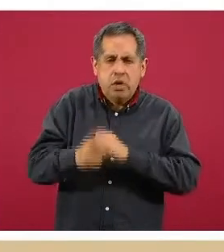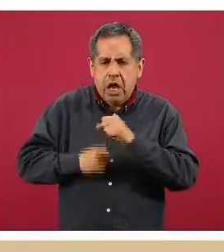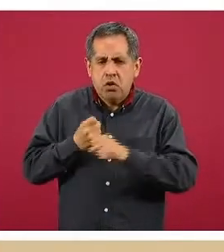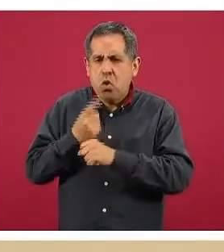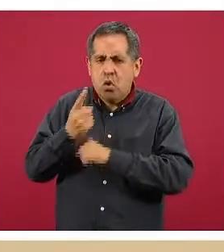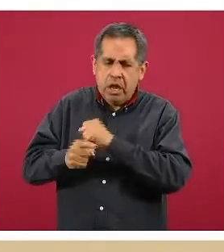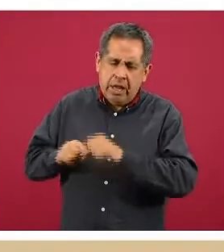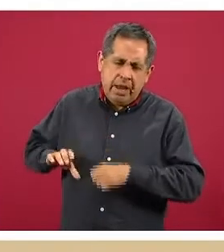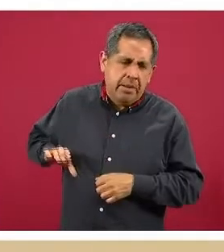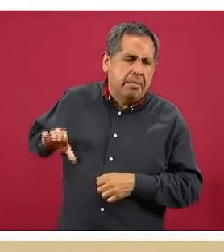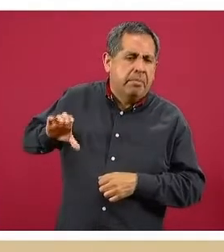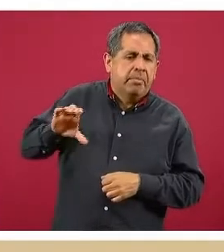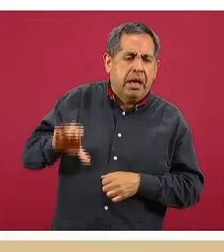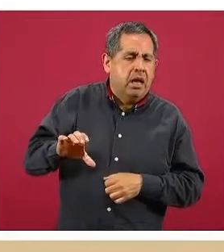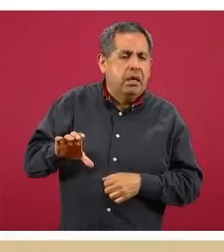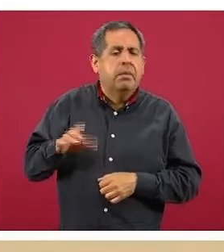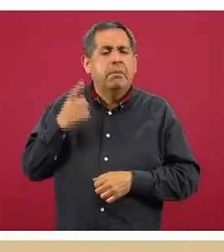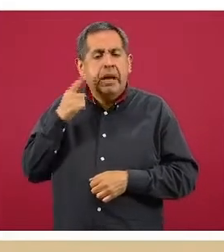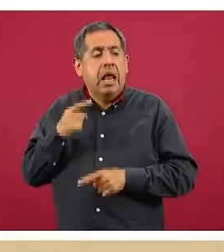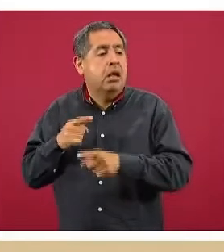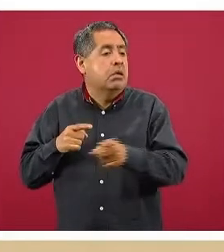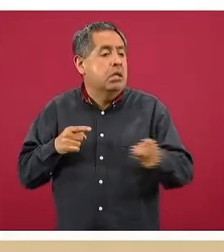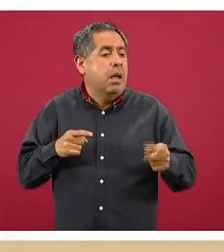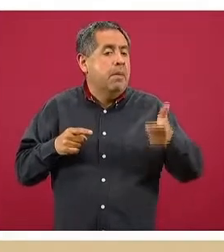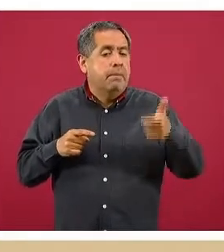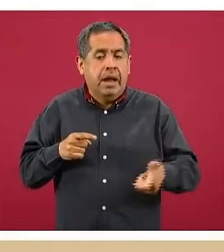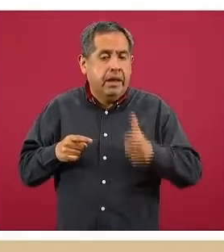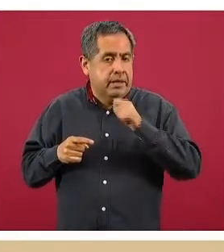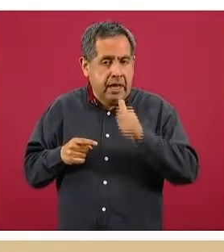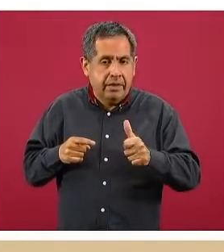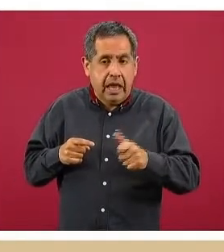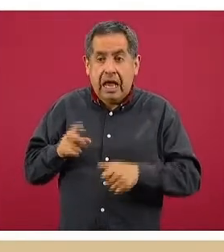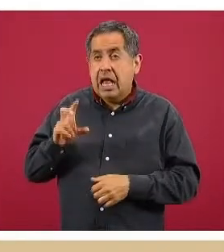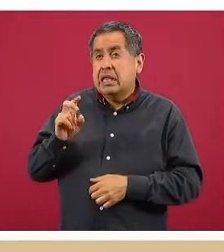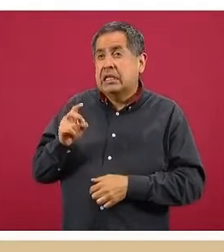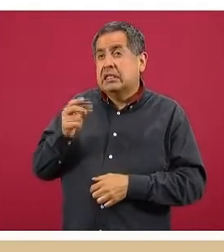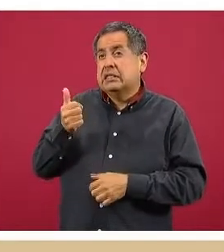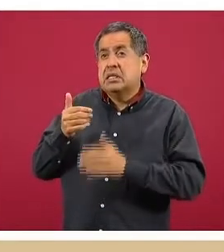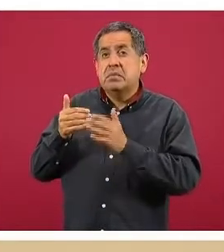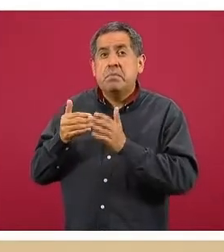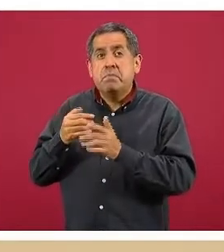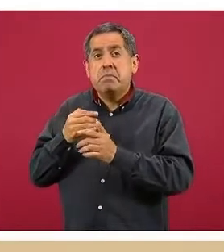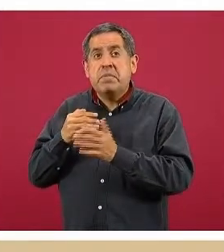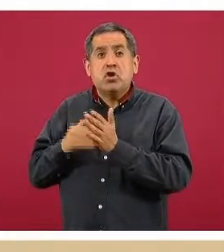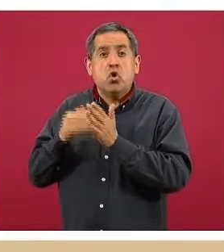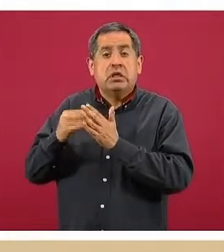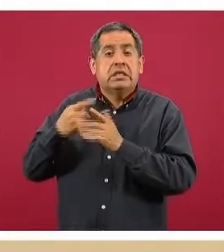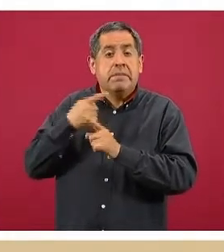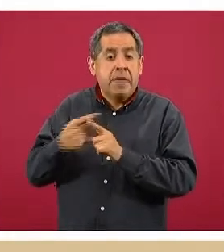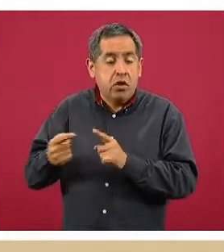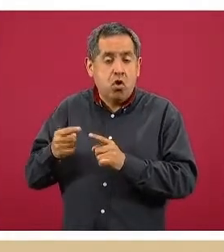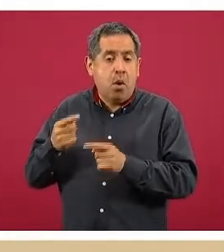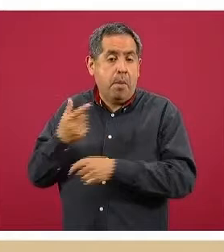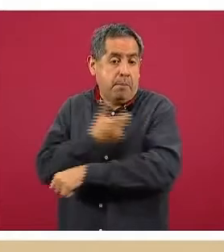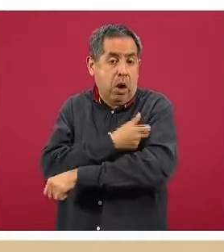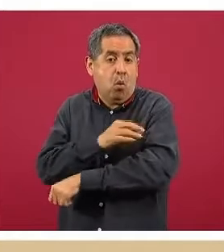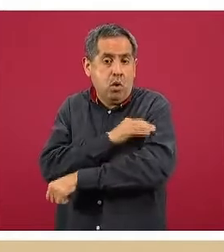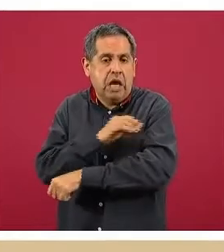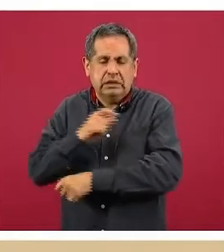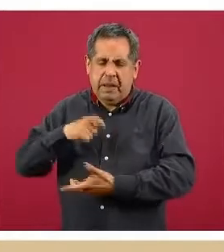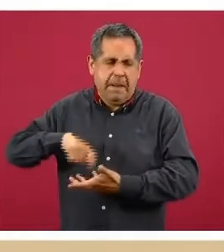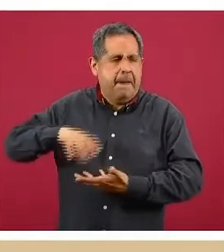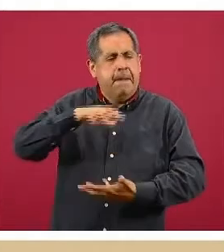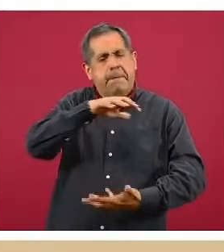Para esta temporada invernal, más de 36 millones y medio de vacunas que han sido adquiridas por el Sistema Nacional de